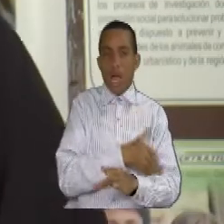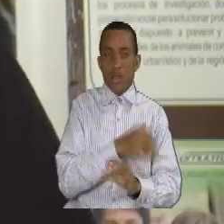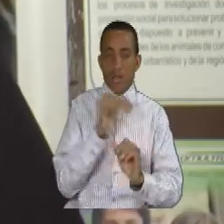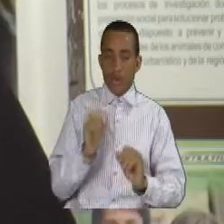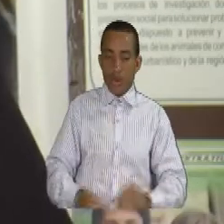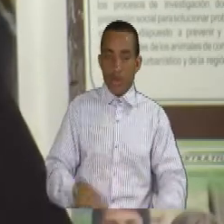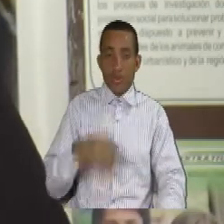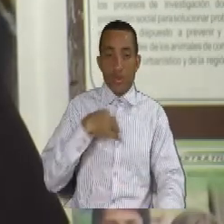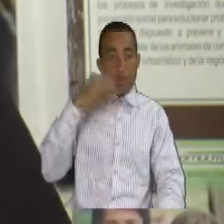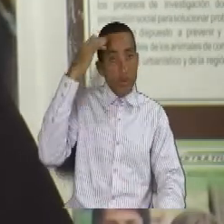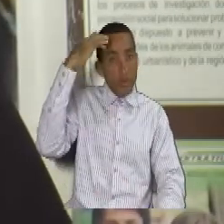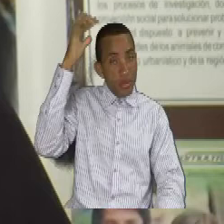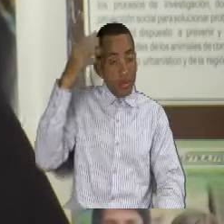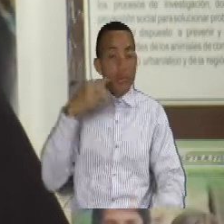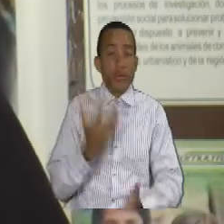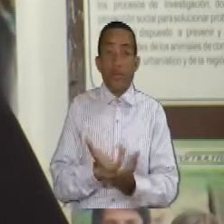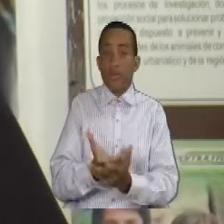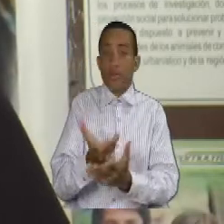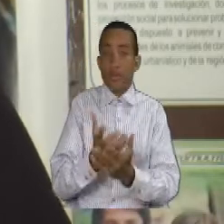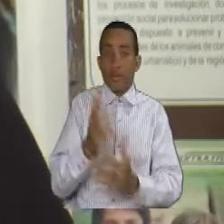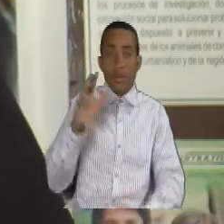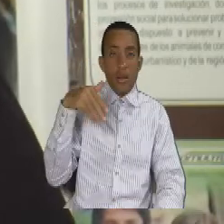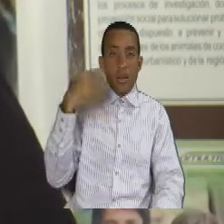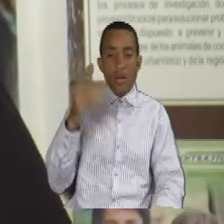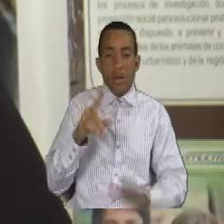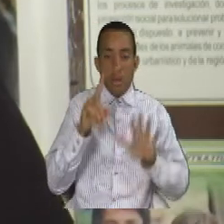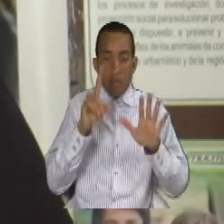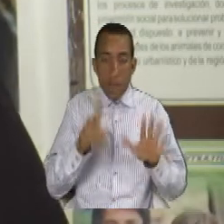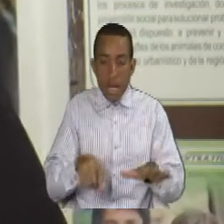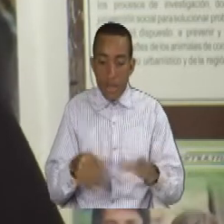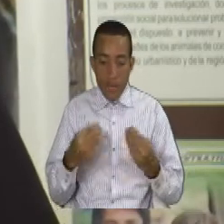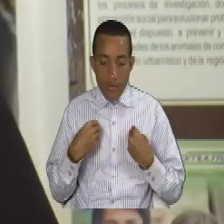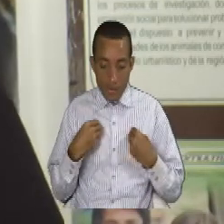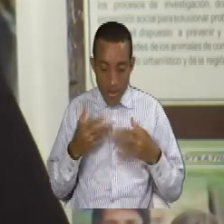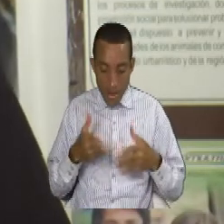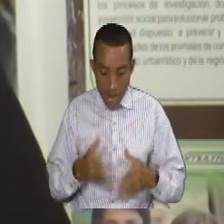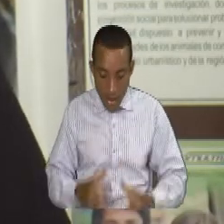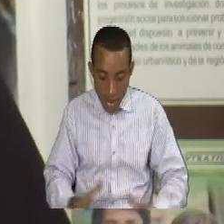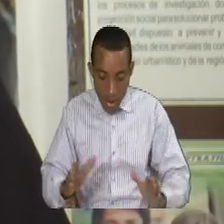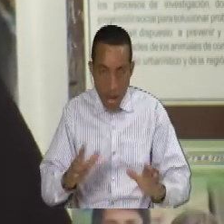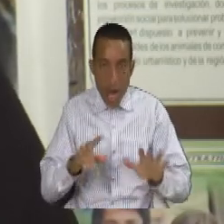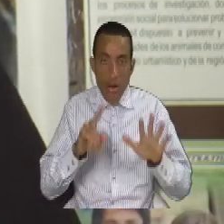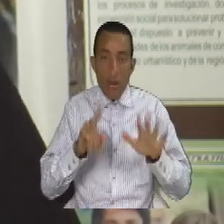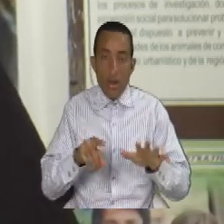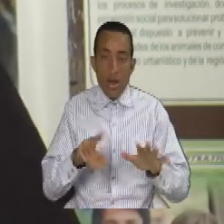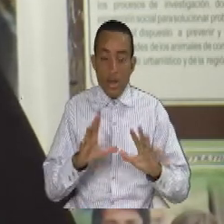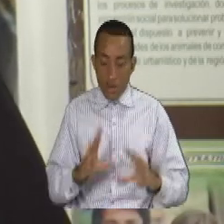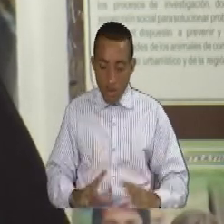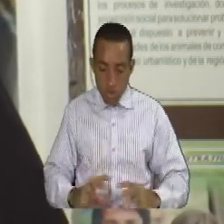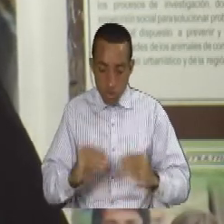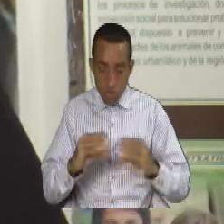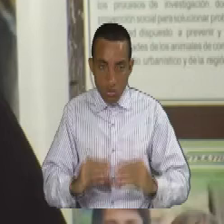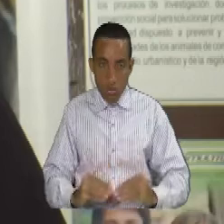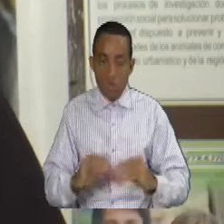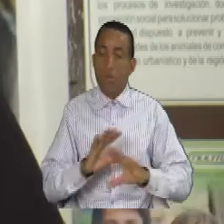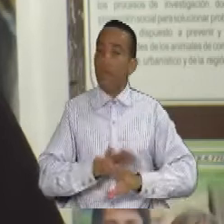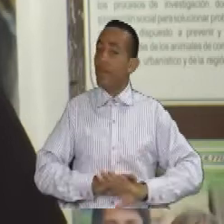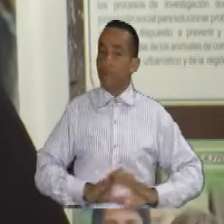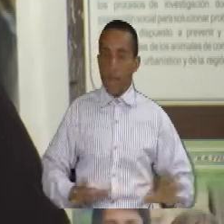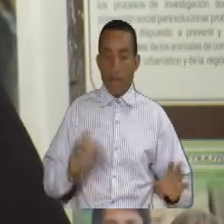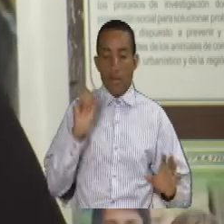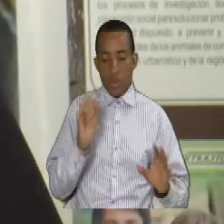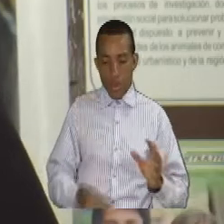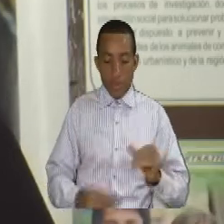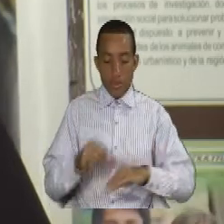profesional recomiendo que después del sexto mes de vida, en donde ya hay una maduración de estos órganos, entonces podemos hacer la